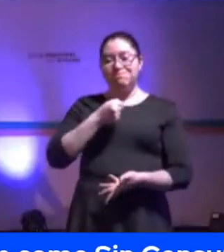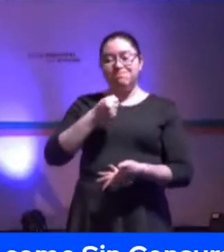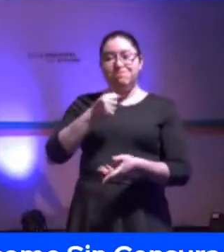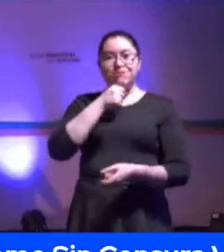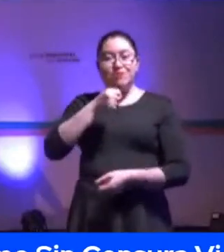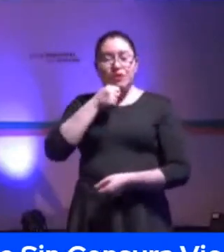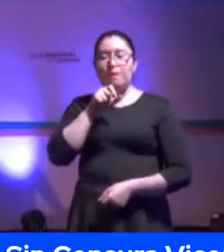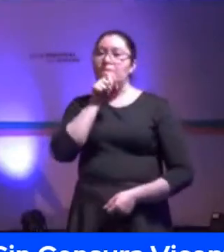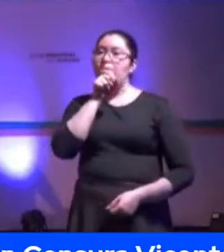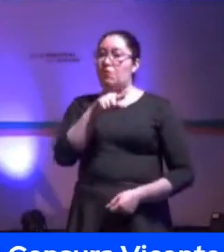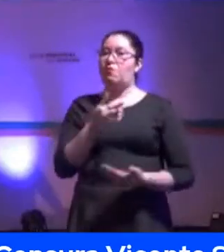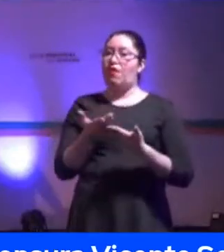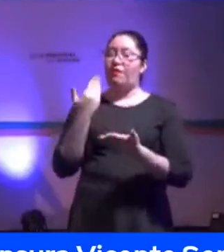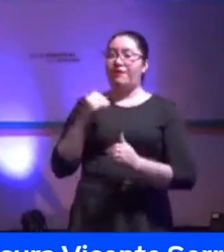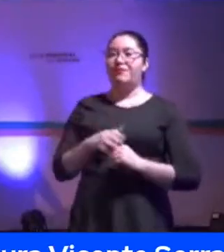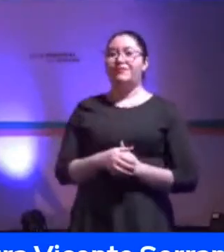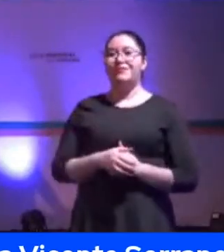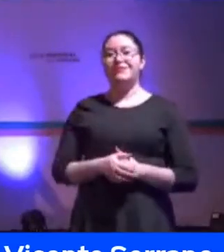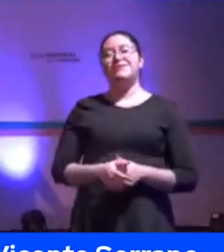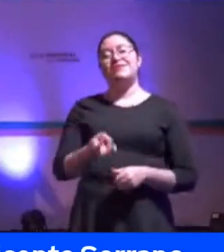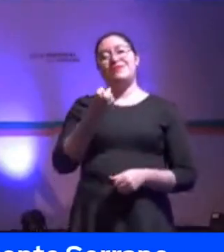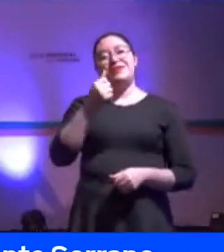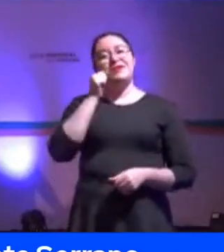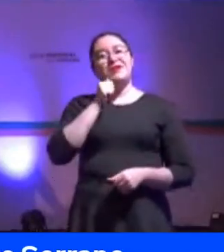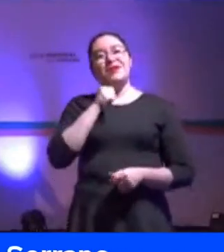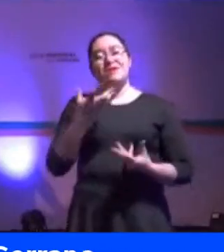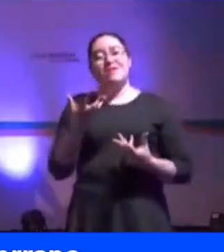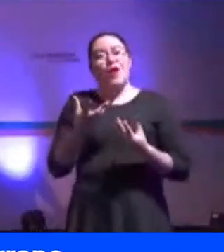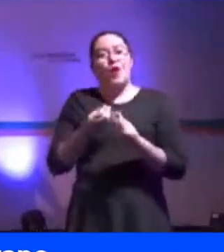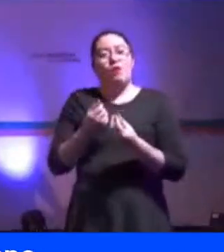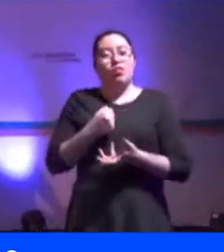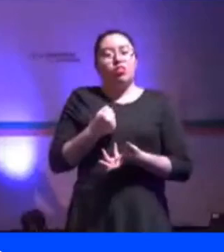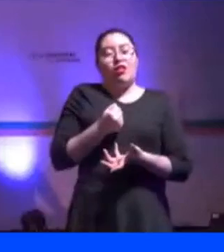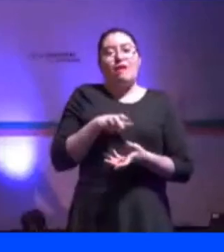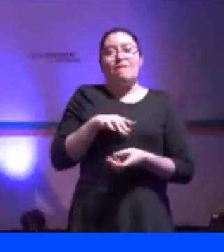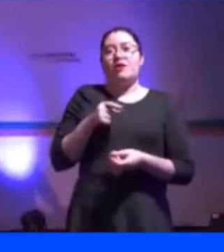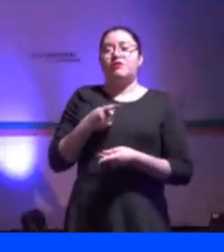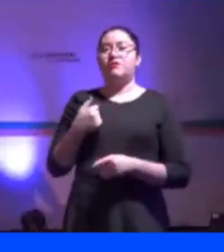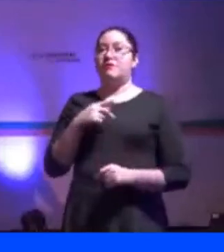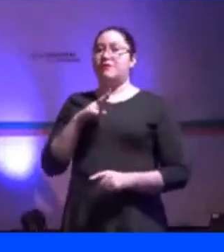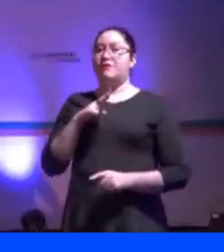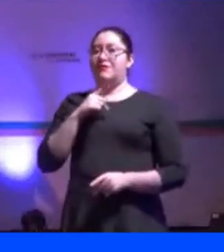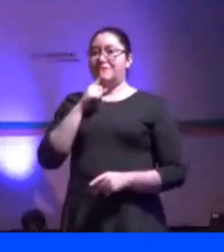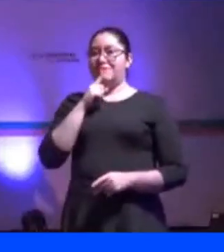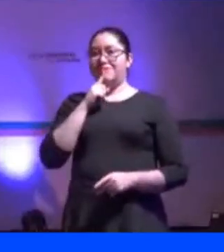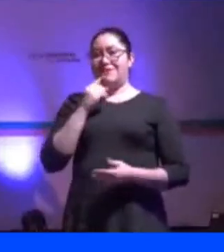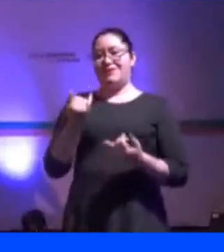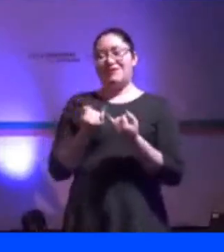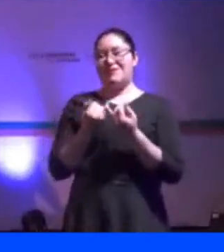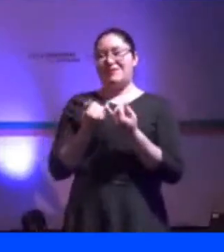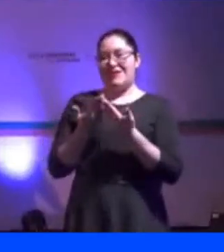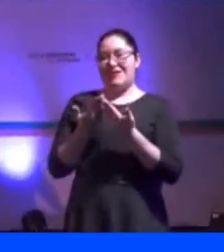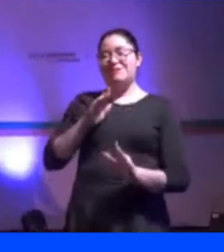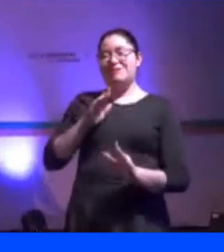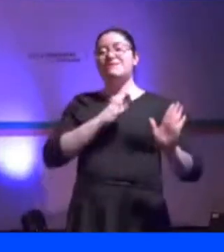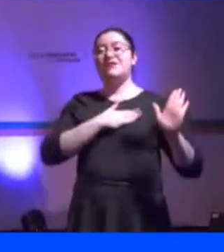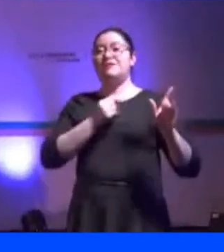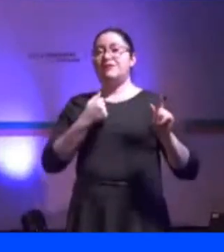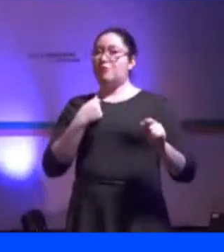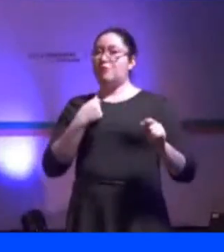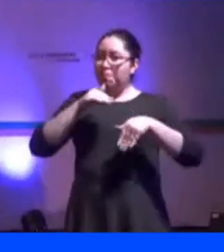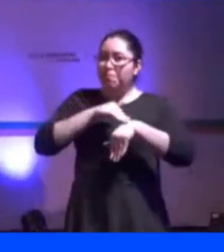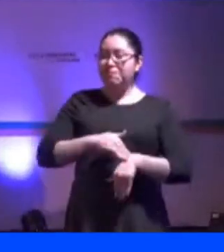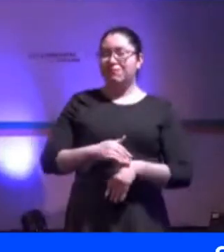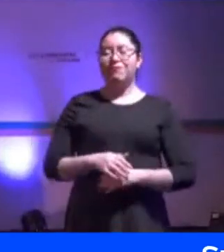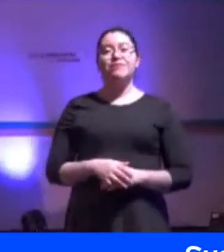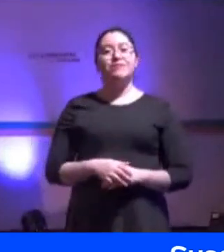mucho. Están pegados a la ubre. Voy a portarme bien esta vez, no como la vez pasada. Lo prometo. Lo que